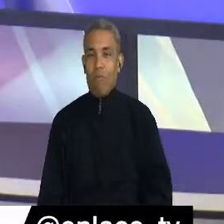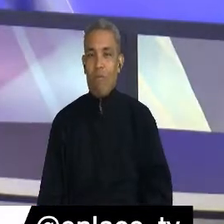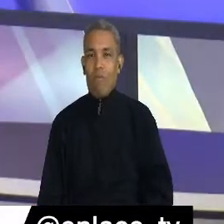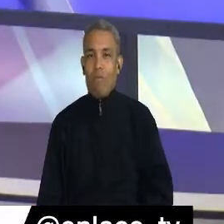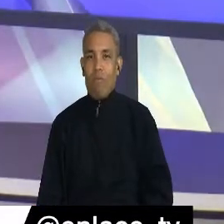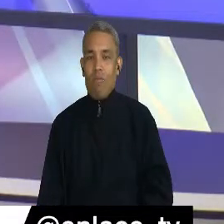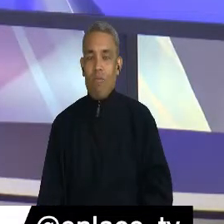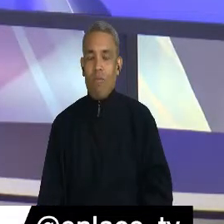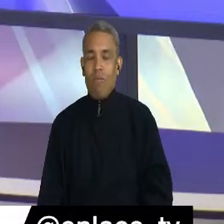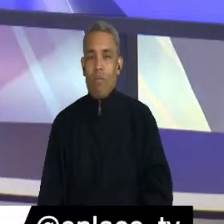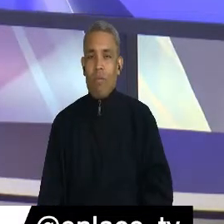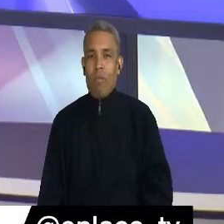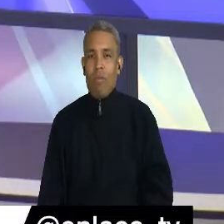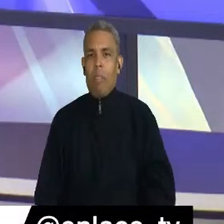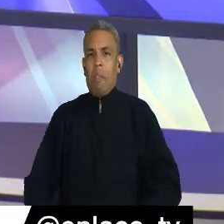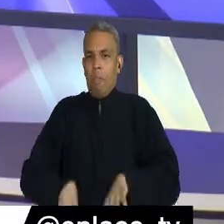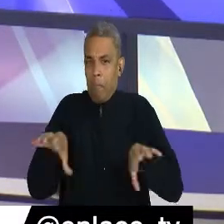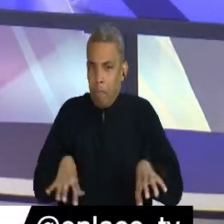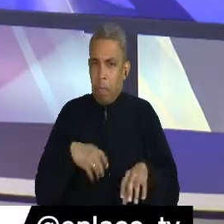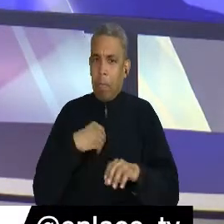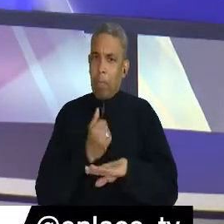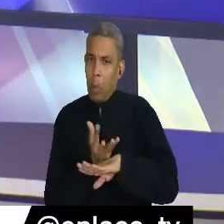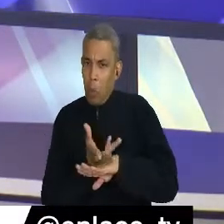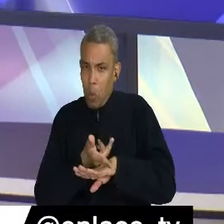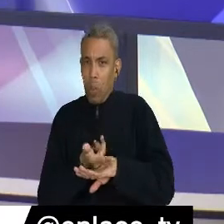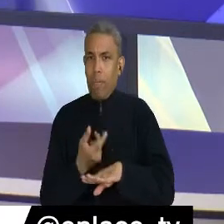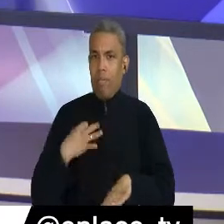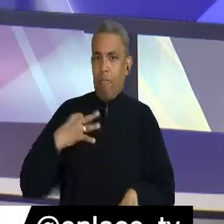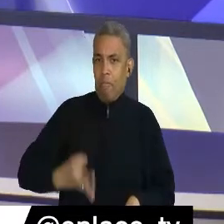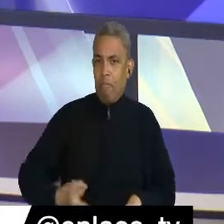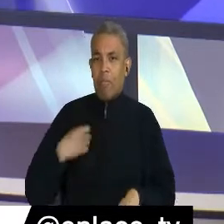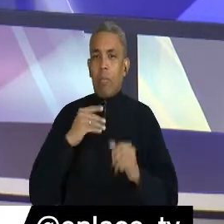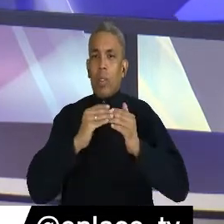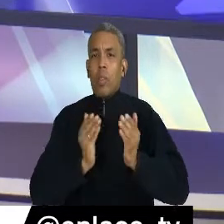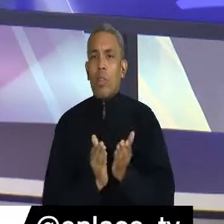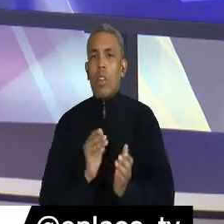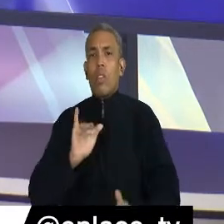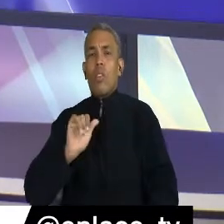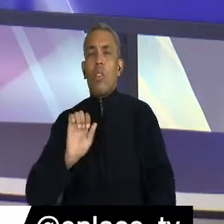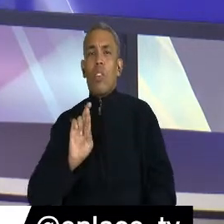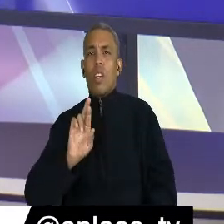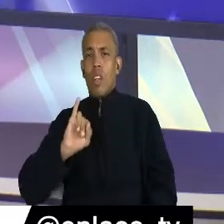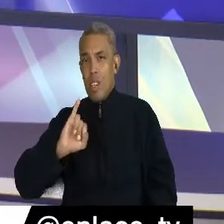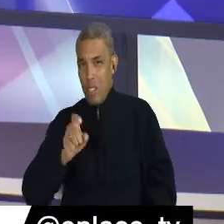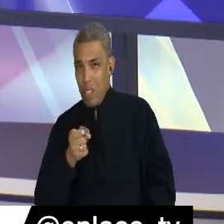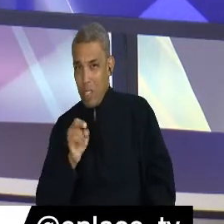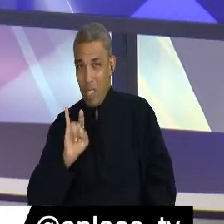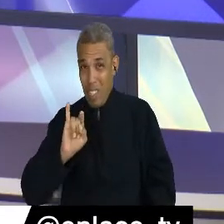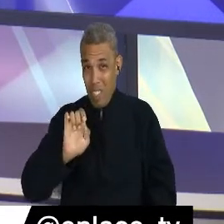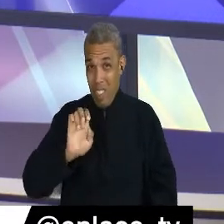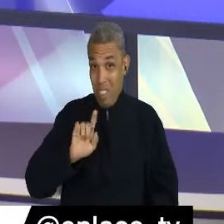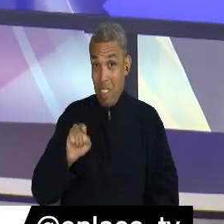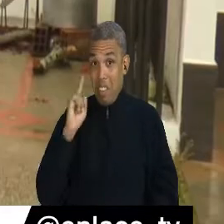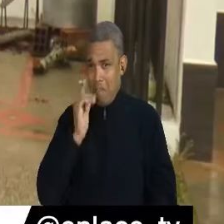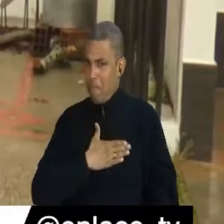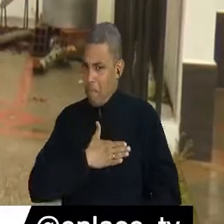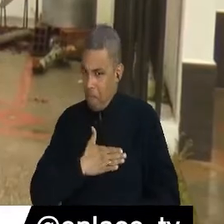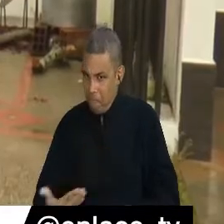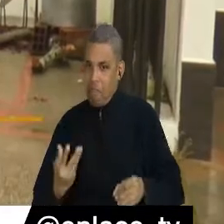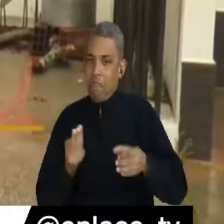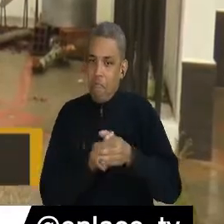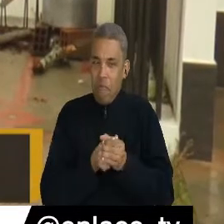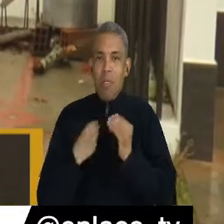Y con actividades artísticas y culturales, el Colegio Yariguíes se une a la celebración de los 95 años de Barranca Bermeja. Con